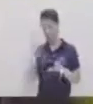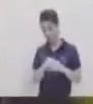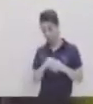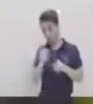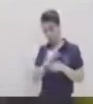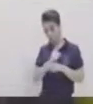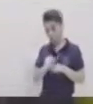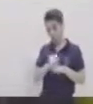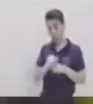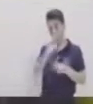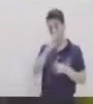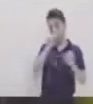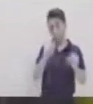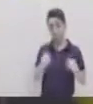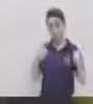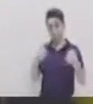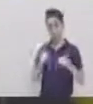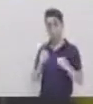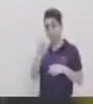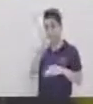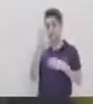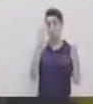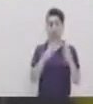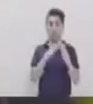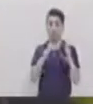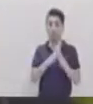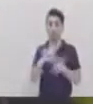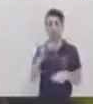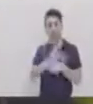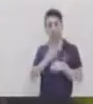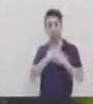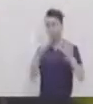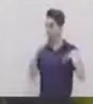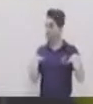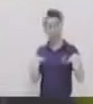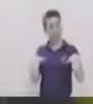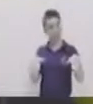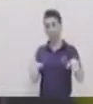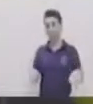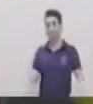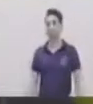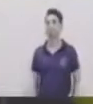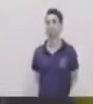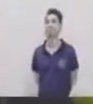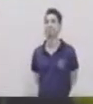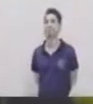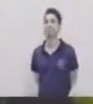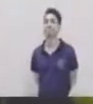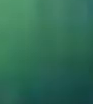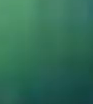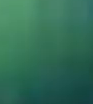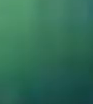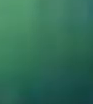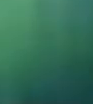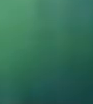Todos estos ejercicios pueden realizarlos ustedes en casa. Y recuerden que Guatemala no se detiene.